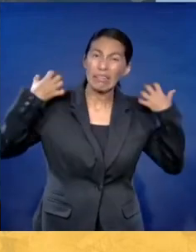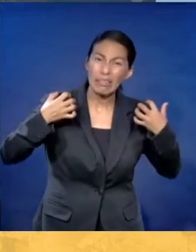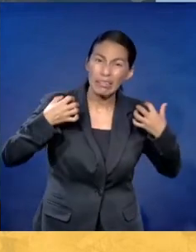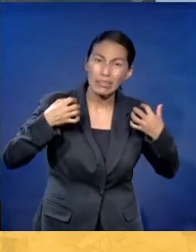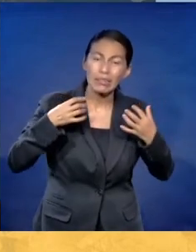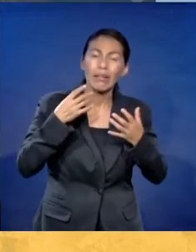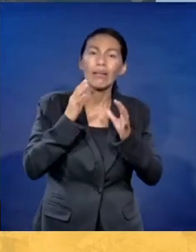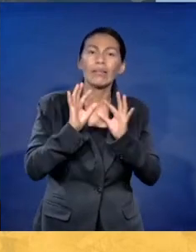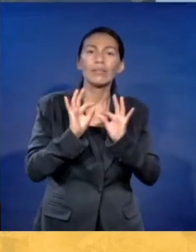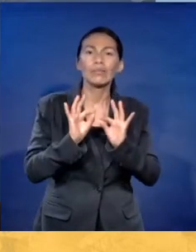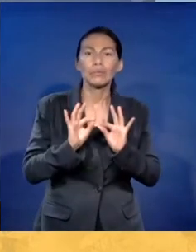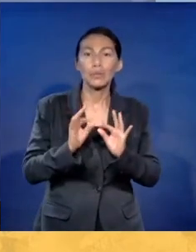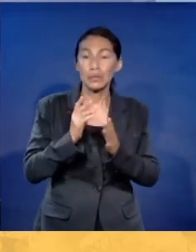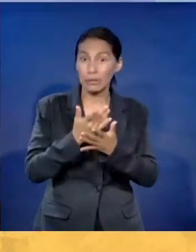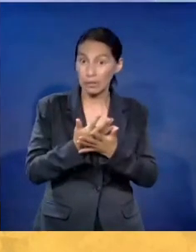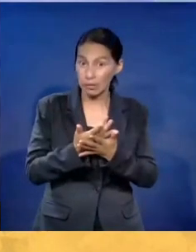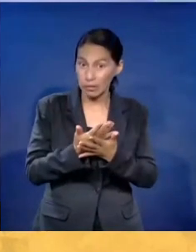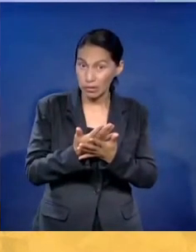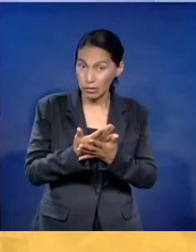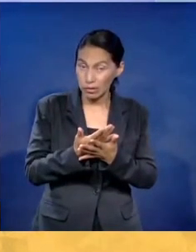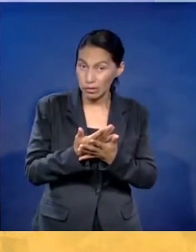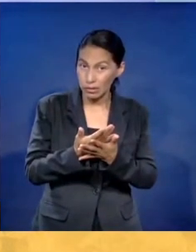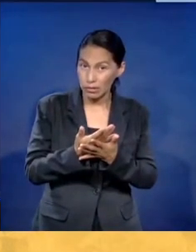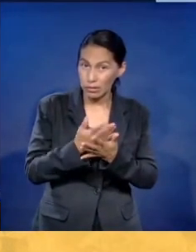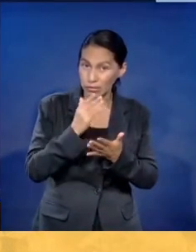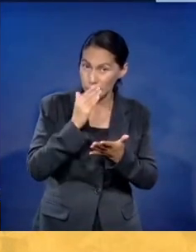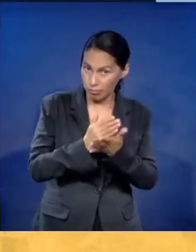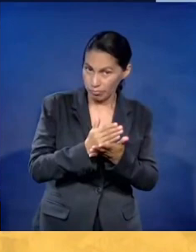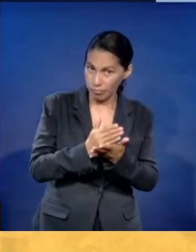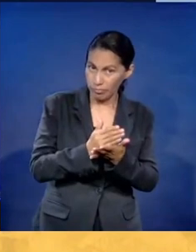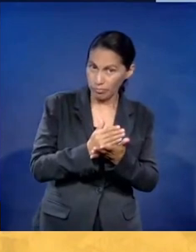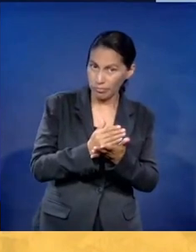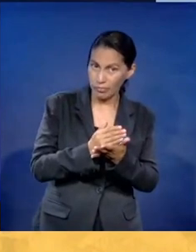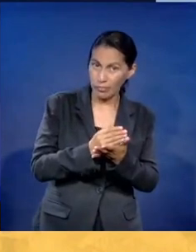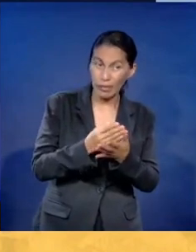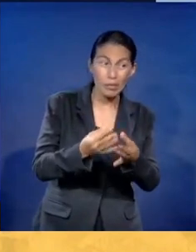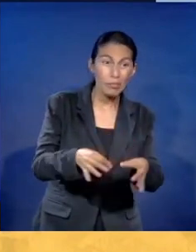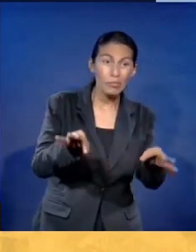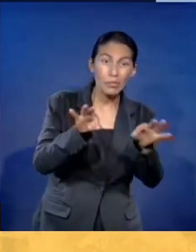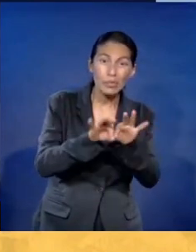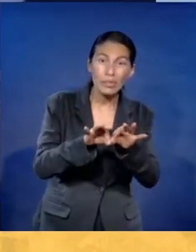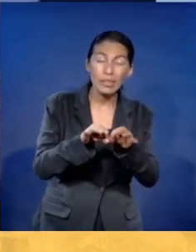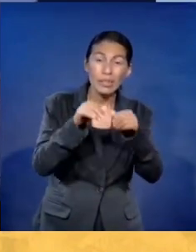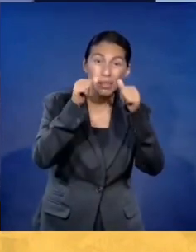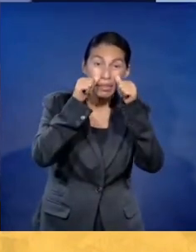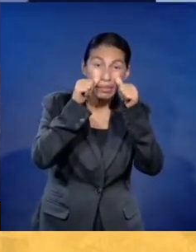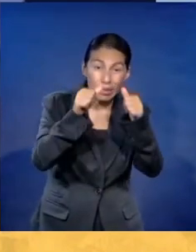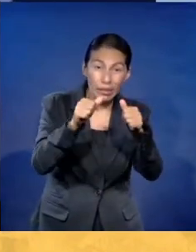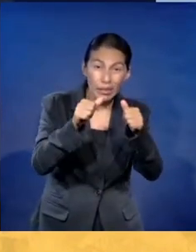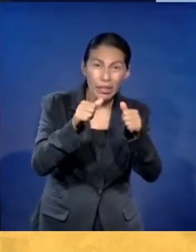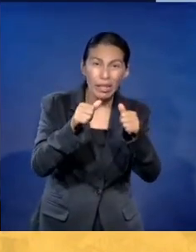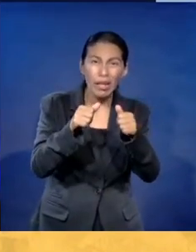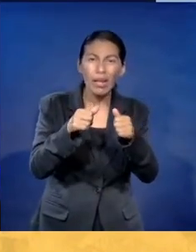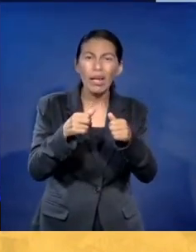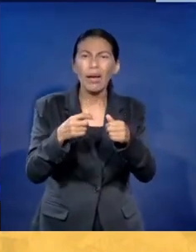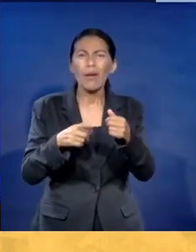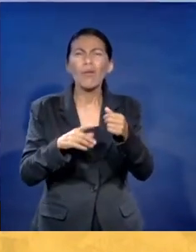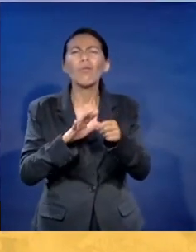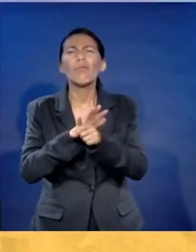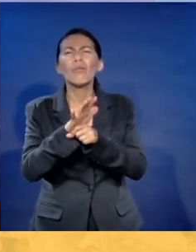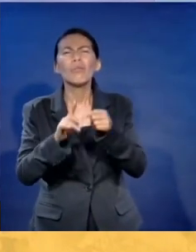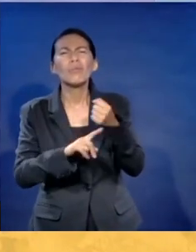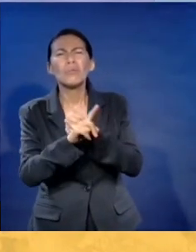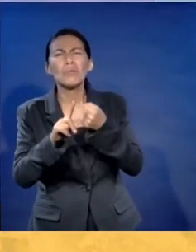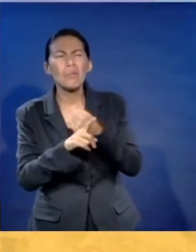para oír es importantísimo aprender a escuchar No lo que te está peleando tu esposo y tu esposa sino que realmente está en su